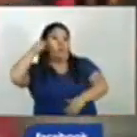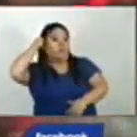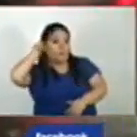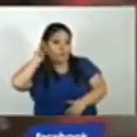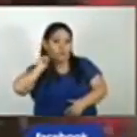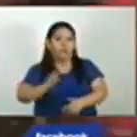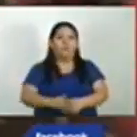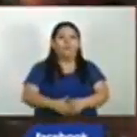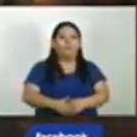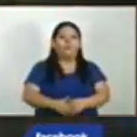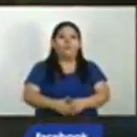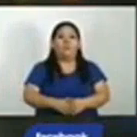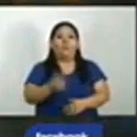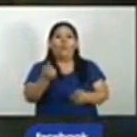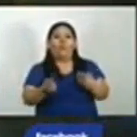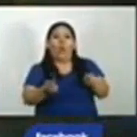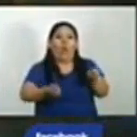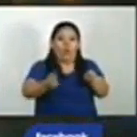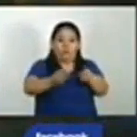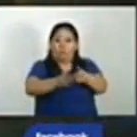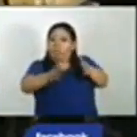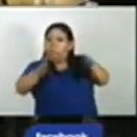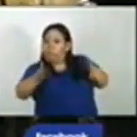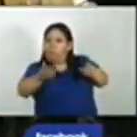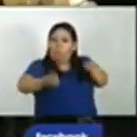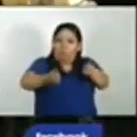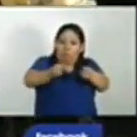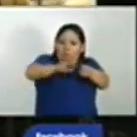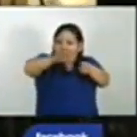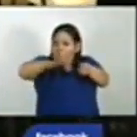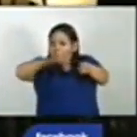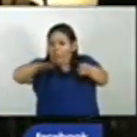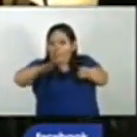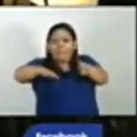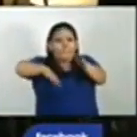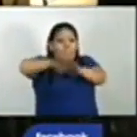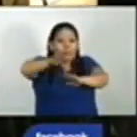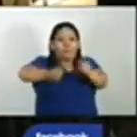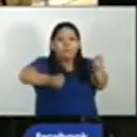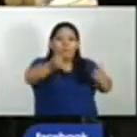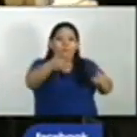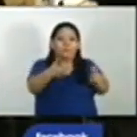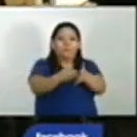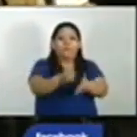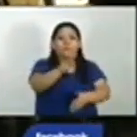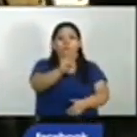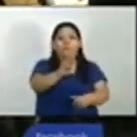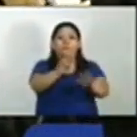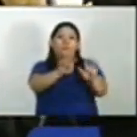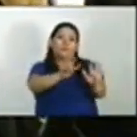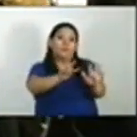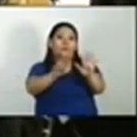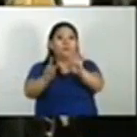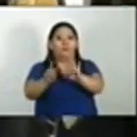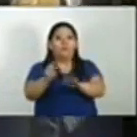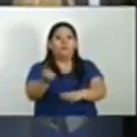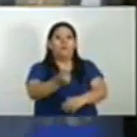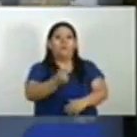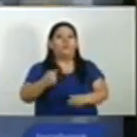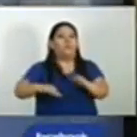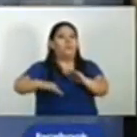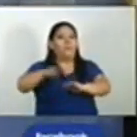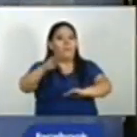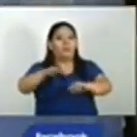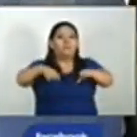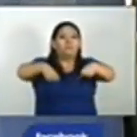hombres. Los tipos de vehículos involucrados en siniestros viales que provocaron la muerte de estas 437 personas fueron en su mayoría